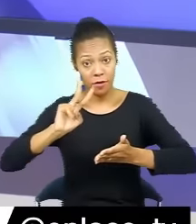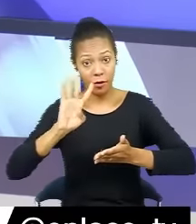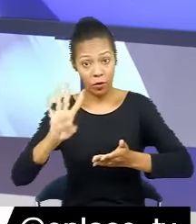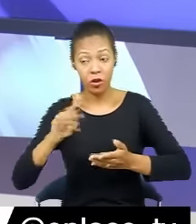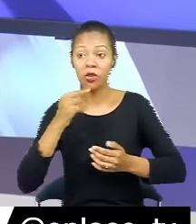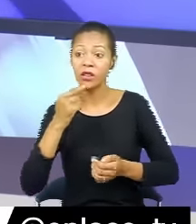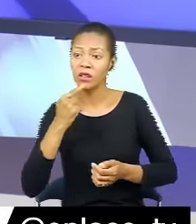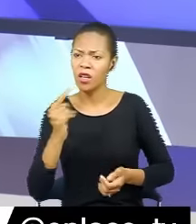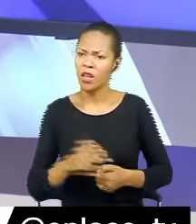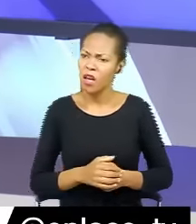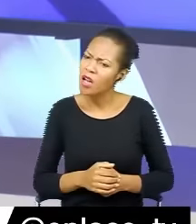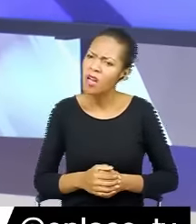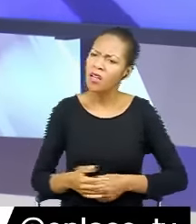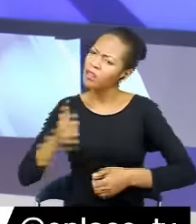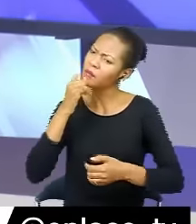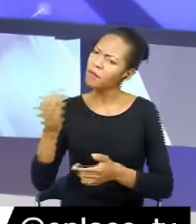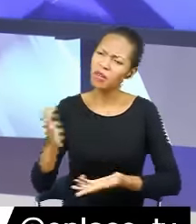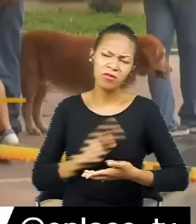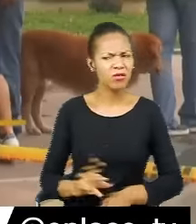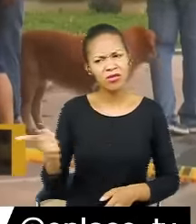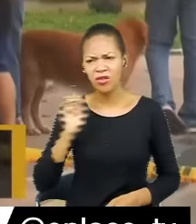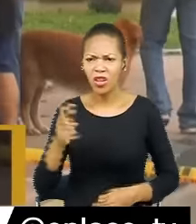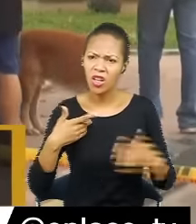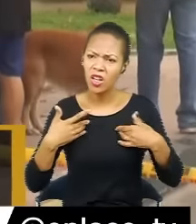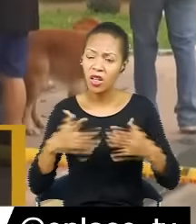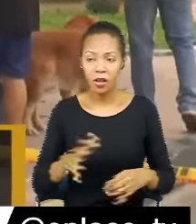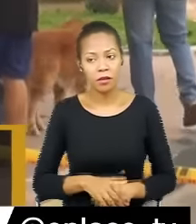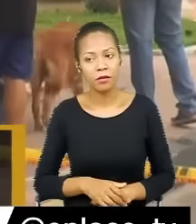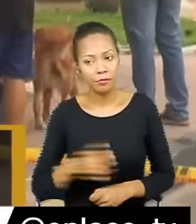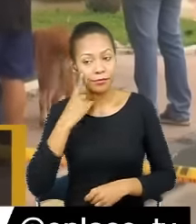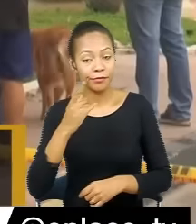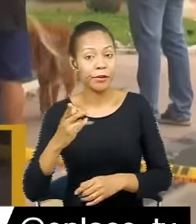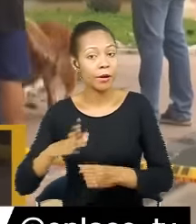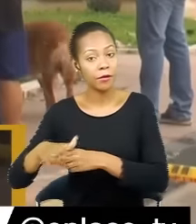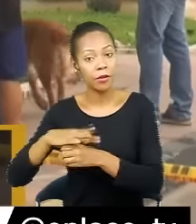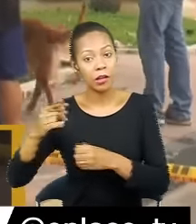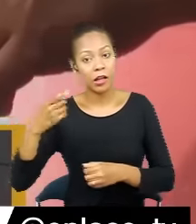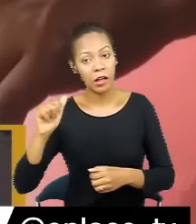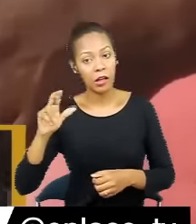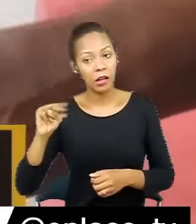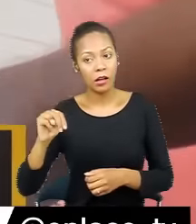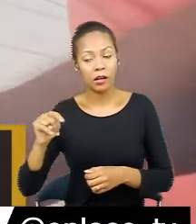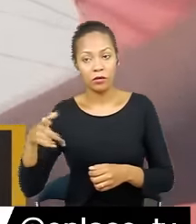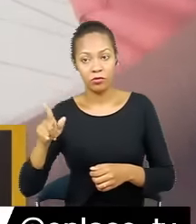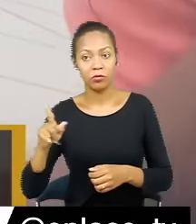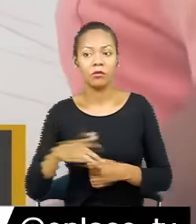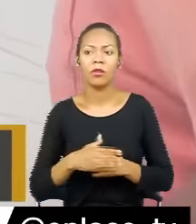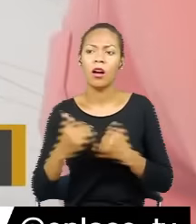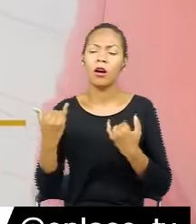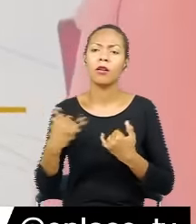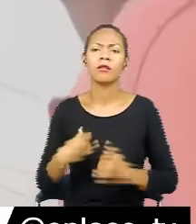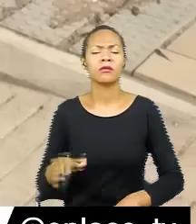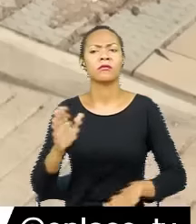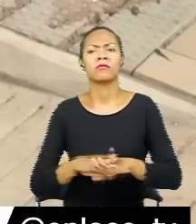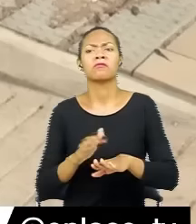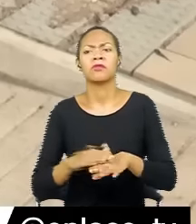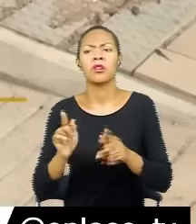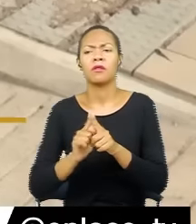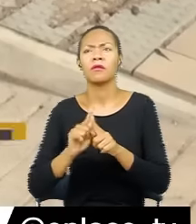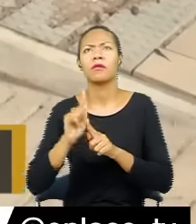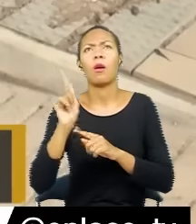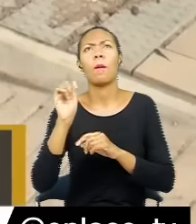gobierno intervendrá este lugar. Habitantes del barrio Galán Gómez de la Comuna 2 madrugaron este miércoles a celebrar con pólvora el primer